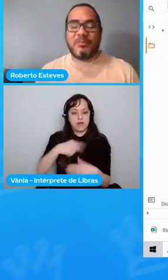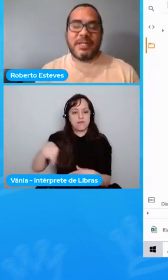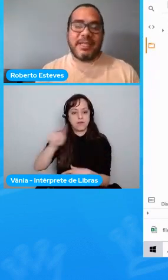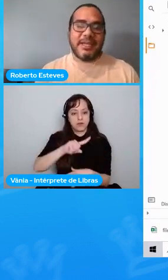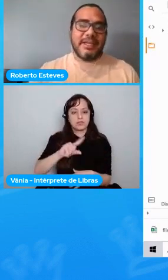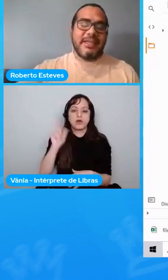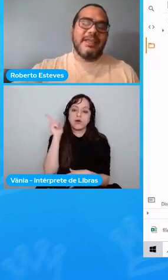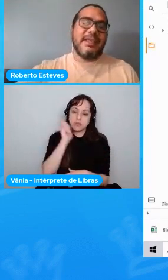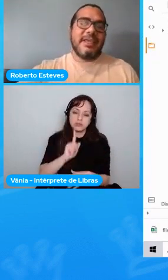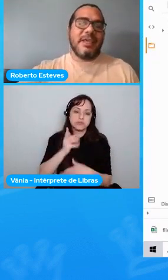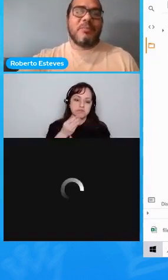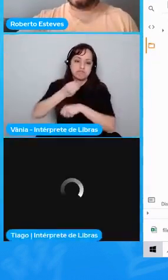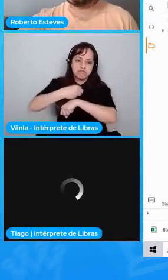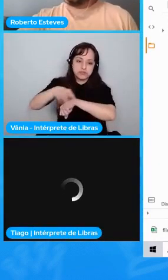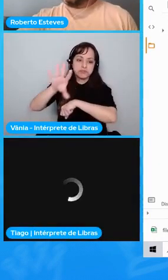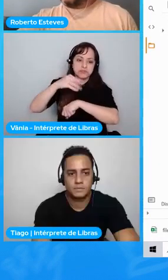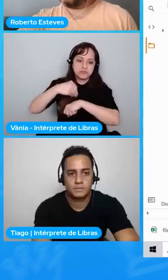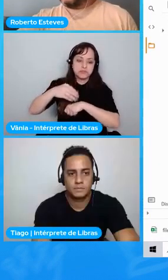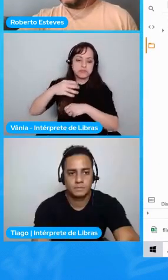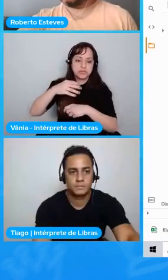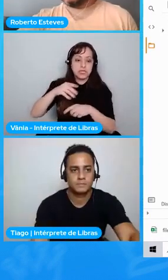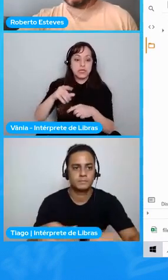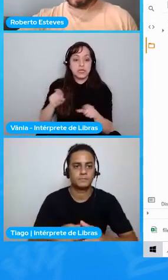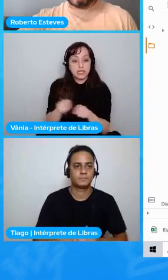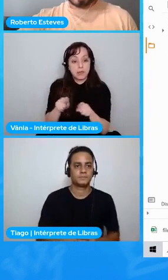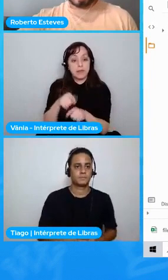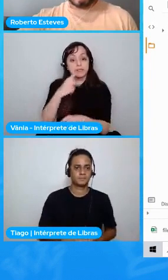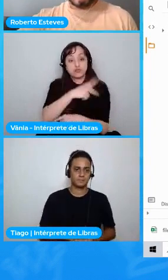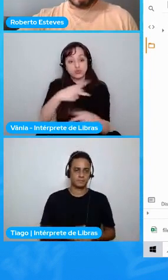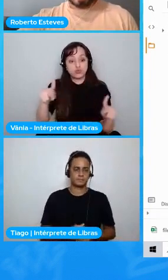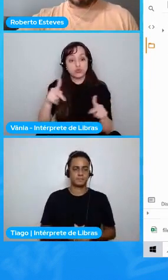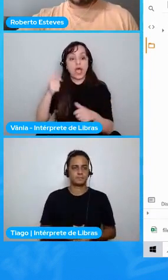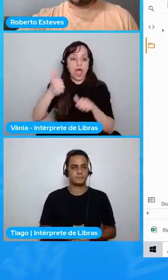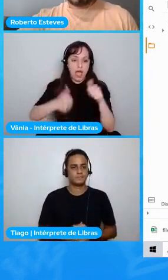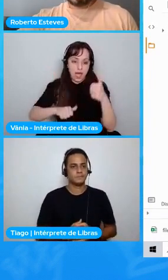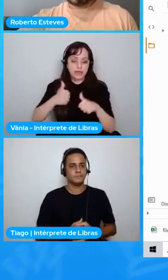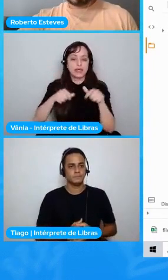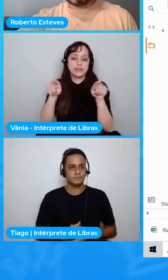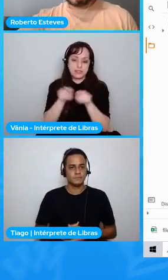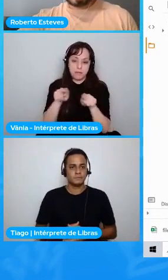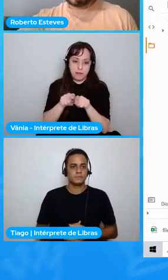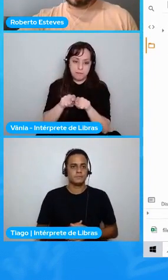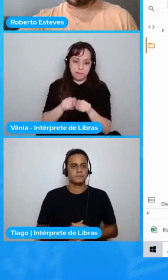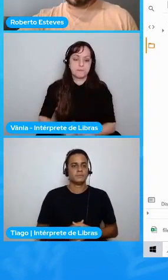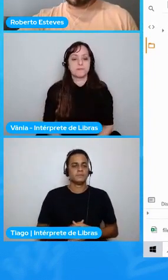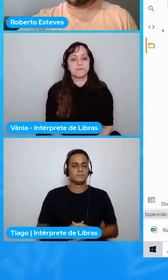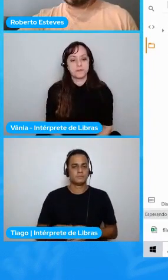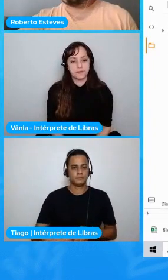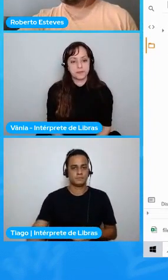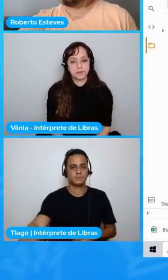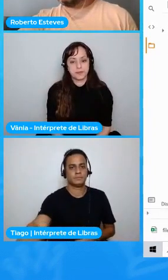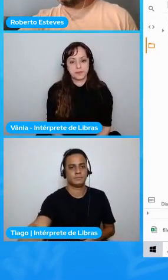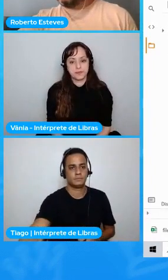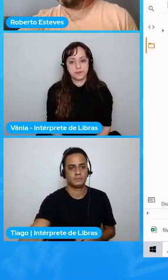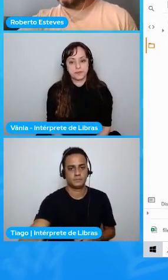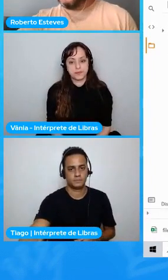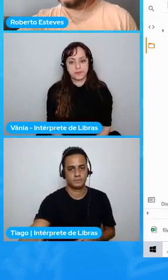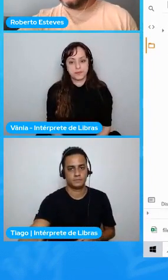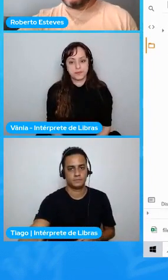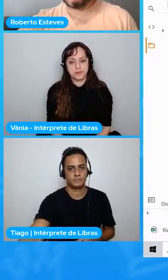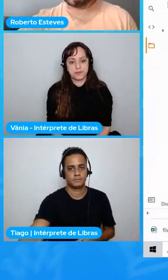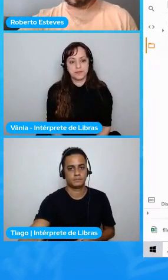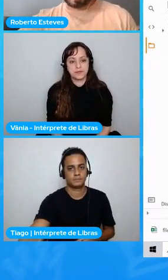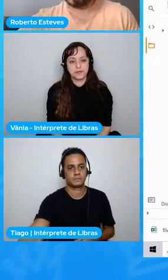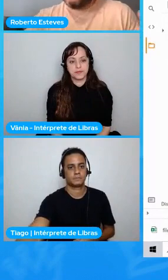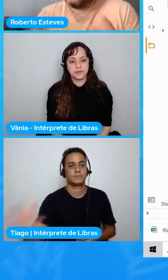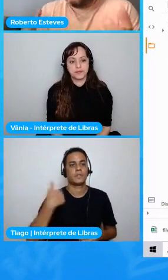puedan compartir. Y pueden hacer sus propios análisis también. Entonces, una vez que ya hice una pequeña limpieza